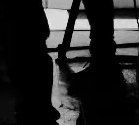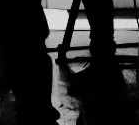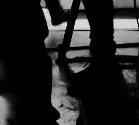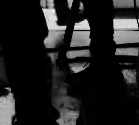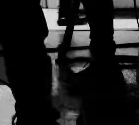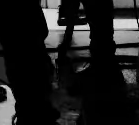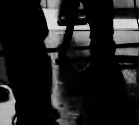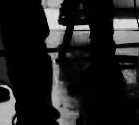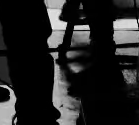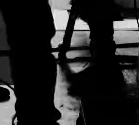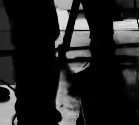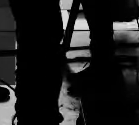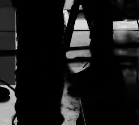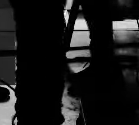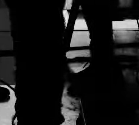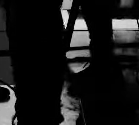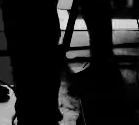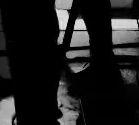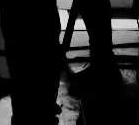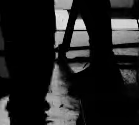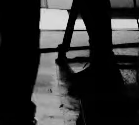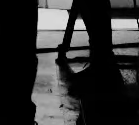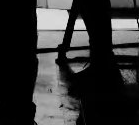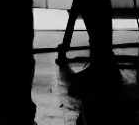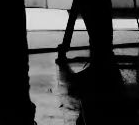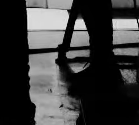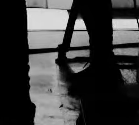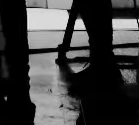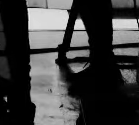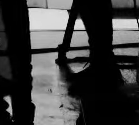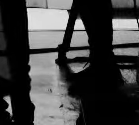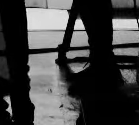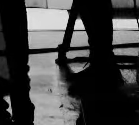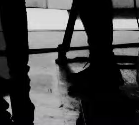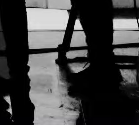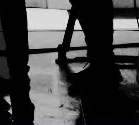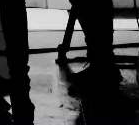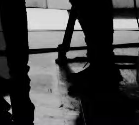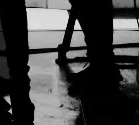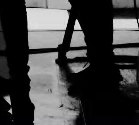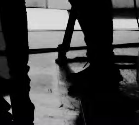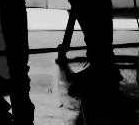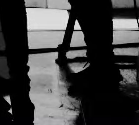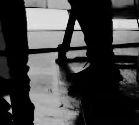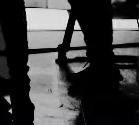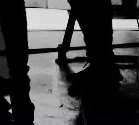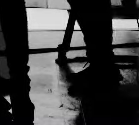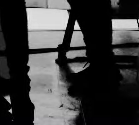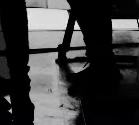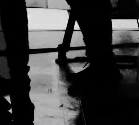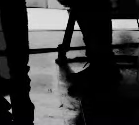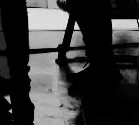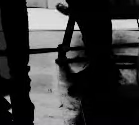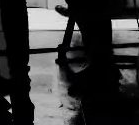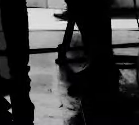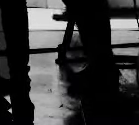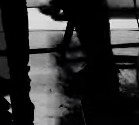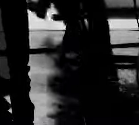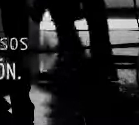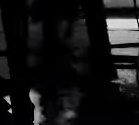El anterior programa fue financiado por la Autoridad Nacional de Televisión, con recursos del Fondo para el Desarrollo de la Televisión.